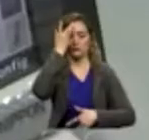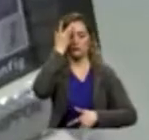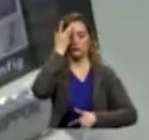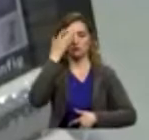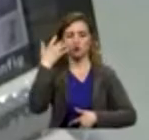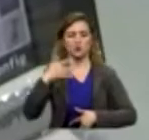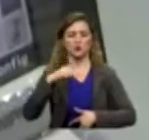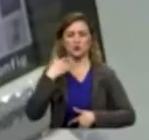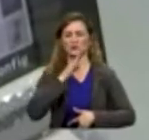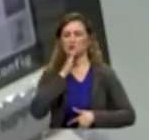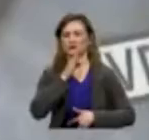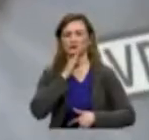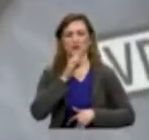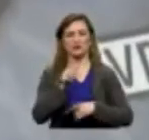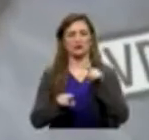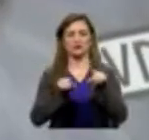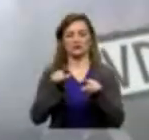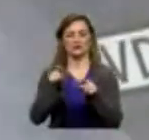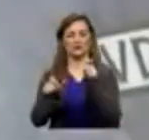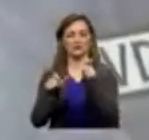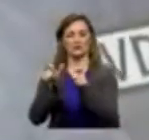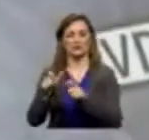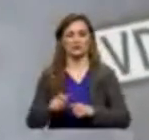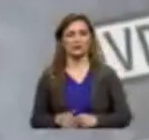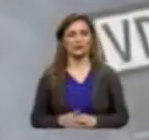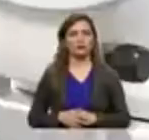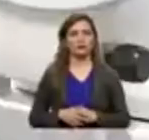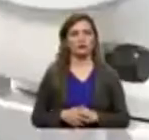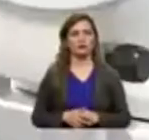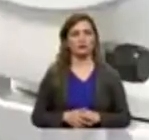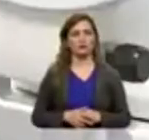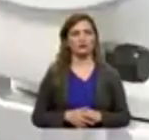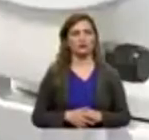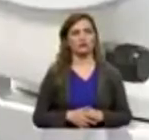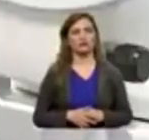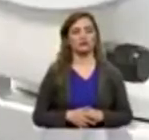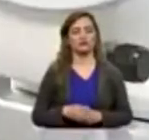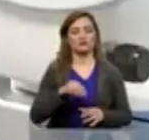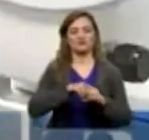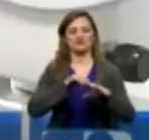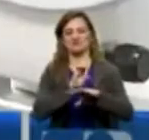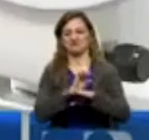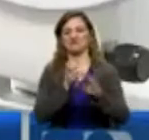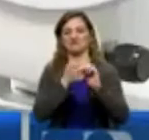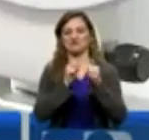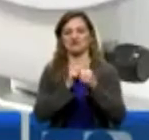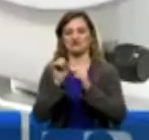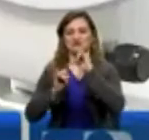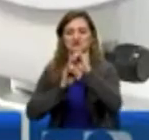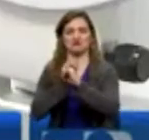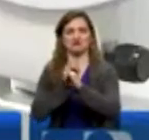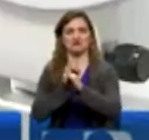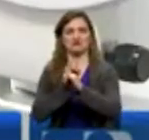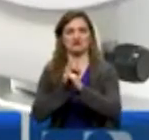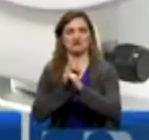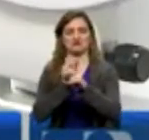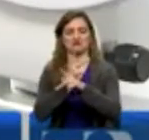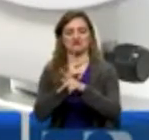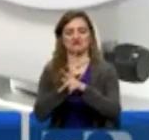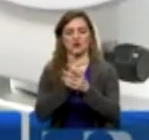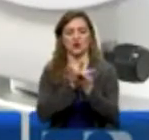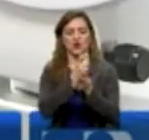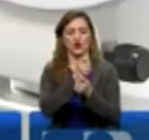común de lo que parece. Es bastante común, no solo a nivel nacional, sino internacional. Tenemos productos que son las lágrimas artificiales.